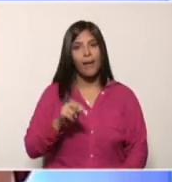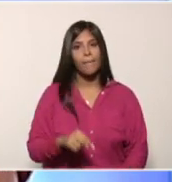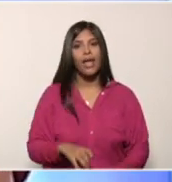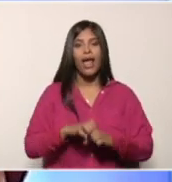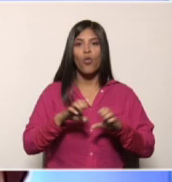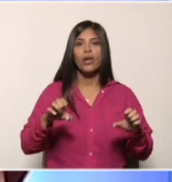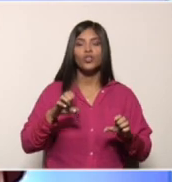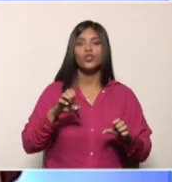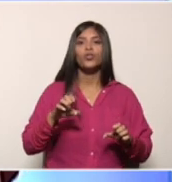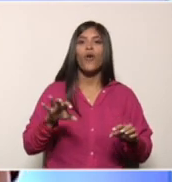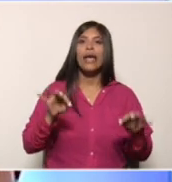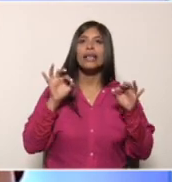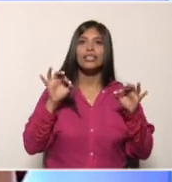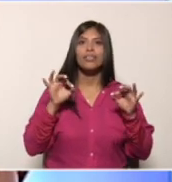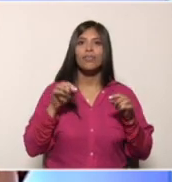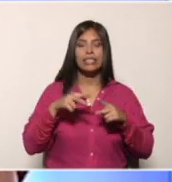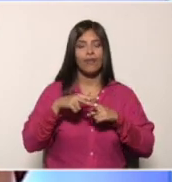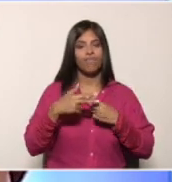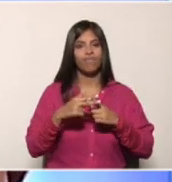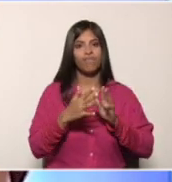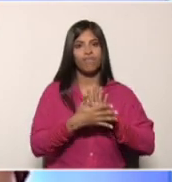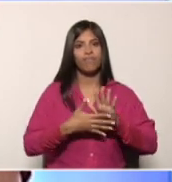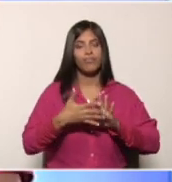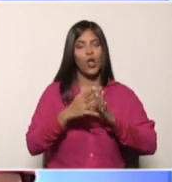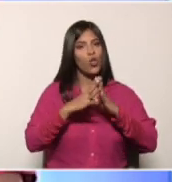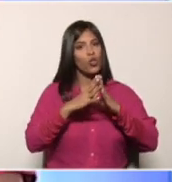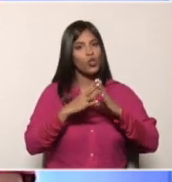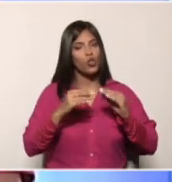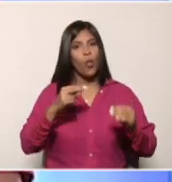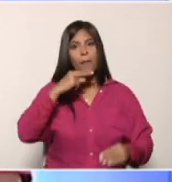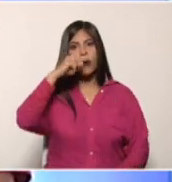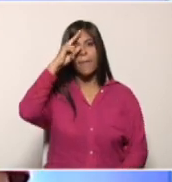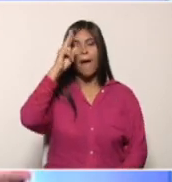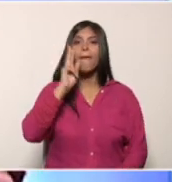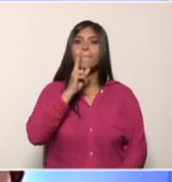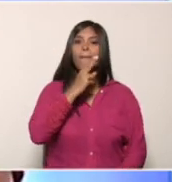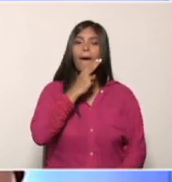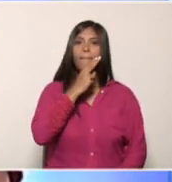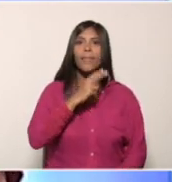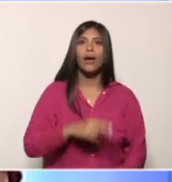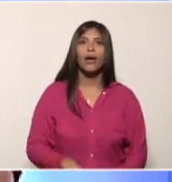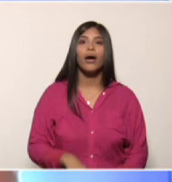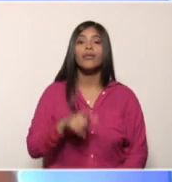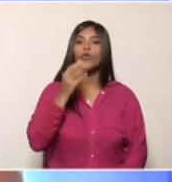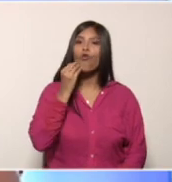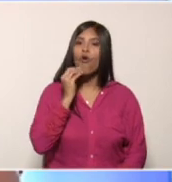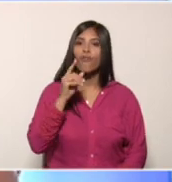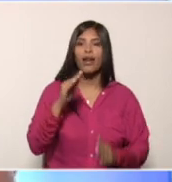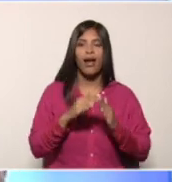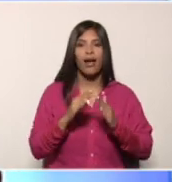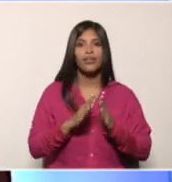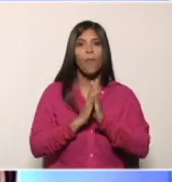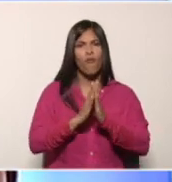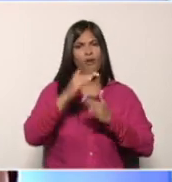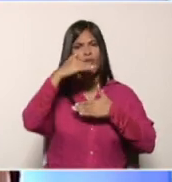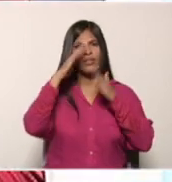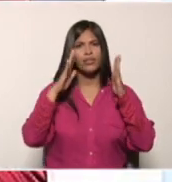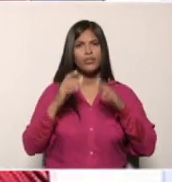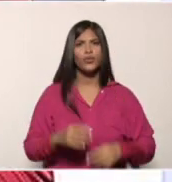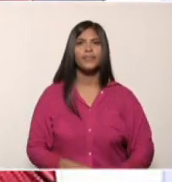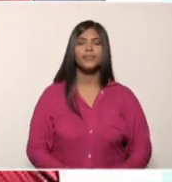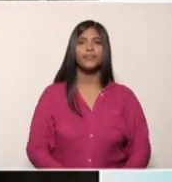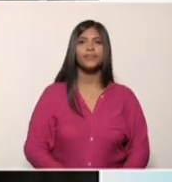educación especial, el taller de lengua de señas venezolanas para todos nuestros padres y representantes, por supuesto para nuestros jóvenes en casa. Presten atención entonces al siguiente